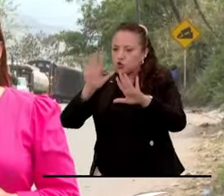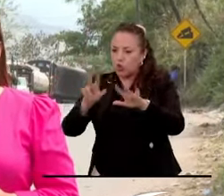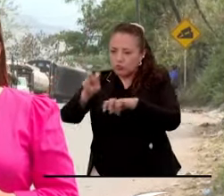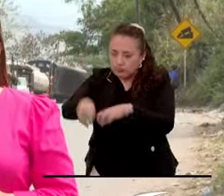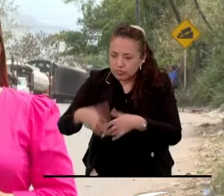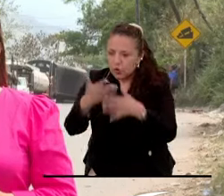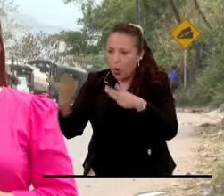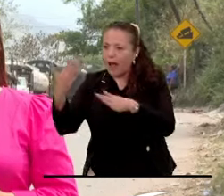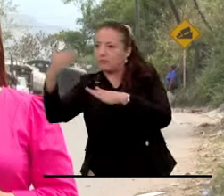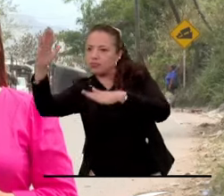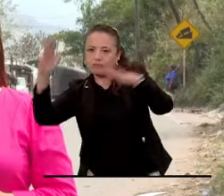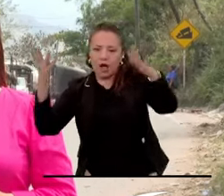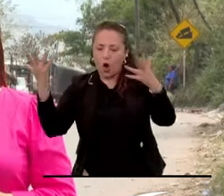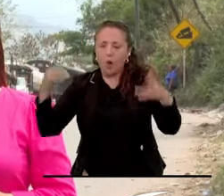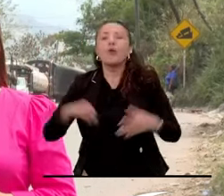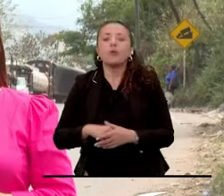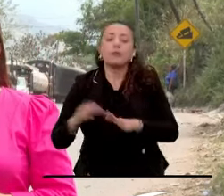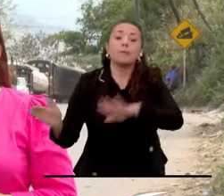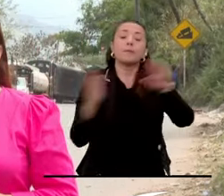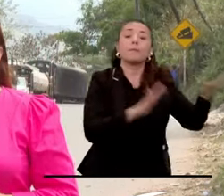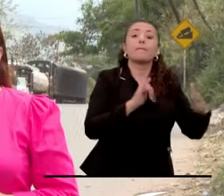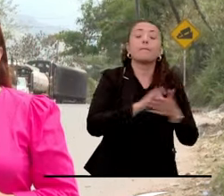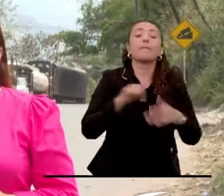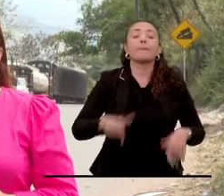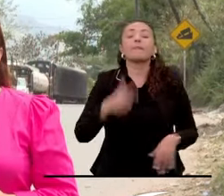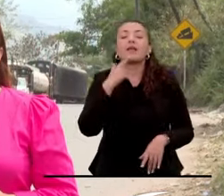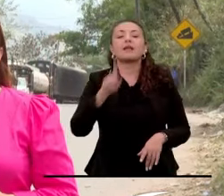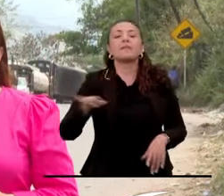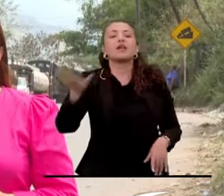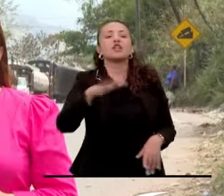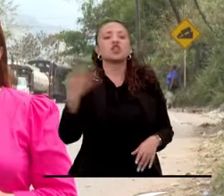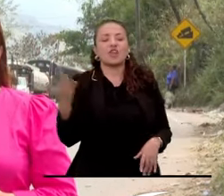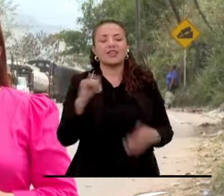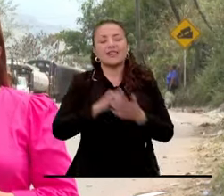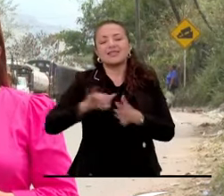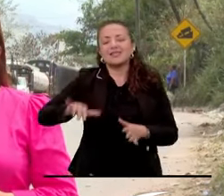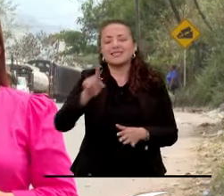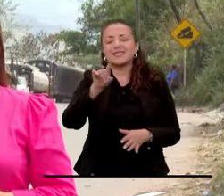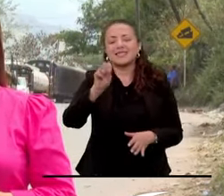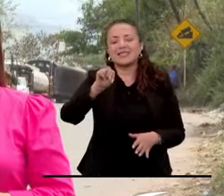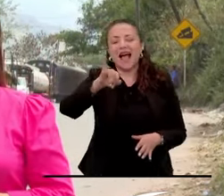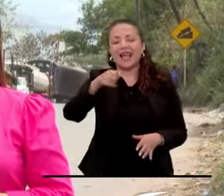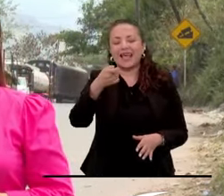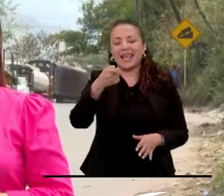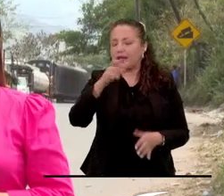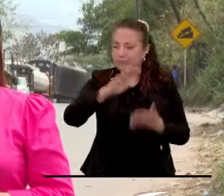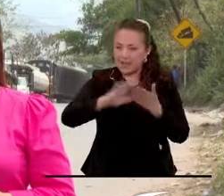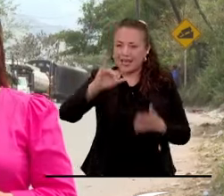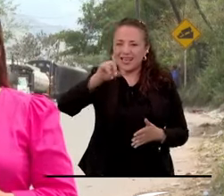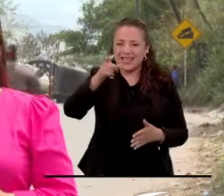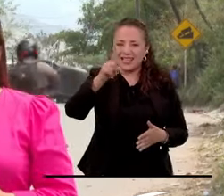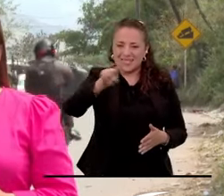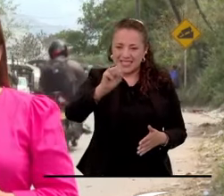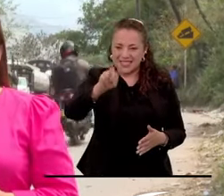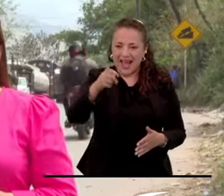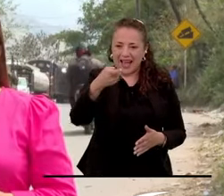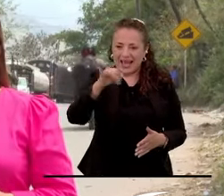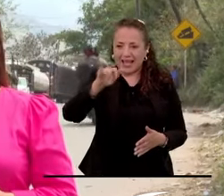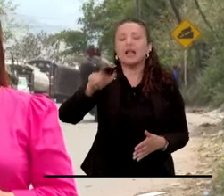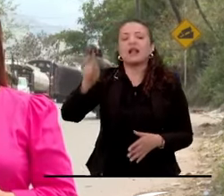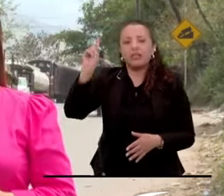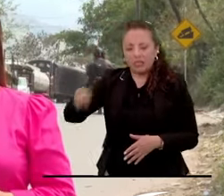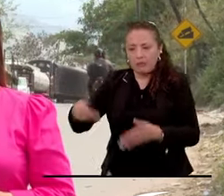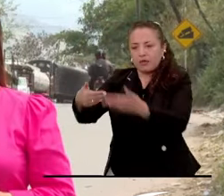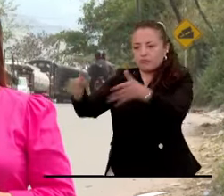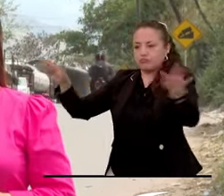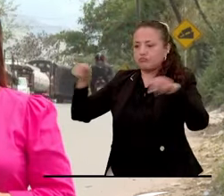la vía bucaramanga San hil hace pocos minutos se abrió paso a Un carril en el sector de curos allí los manifestantes esperan la llegada de los voceros del